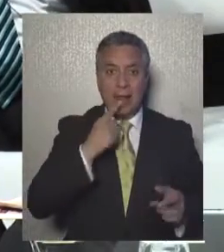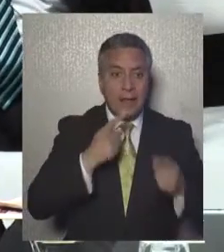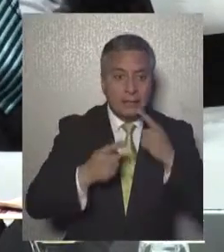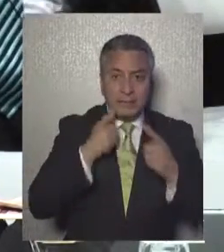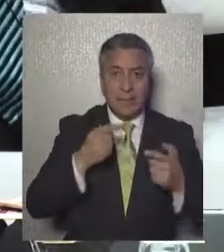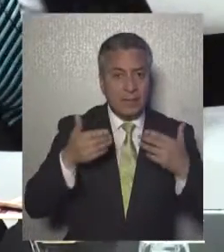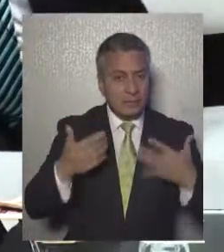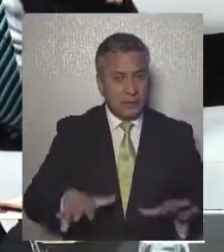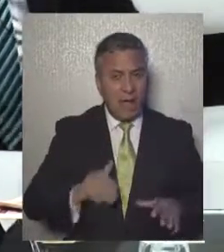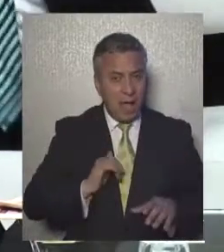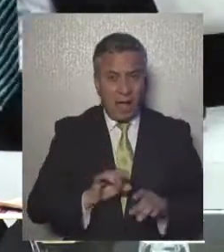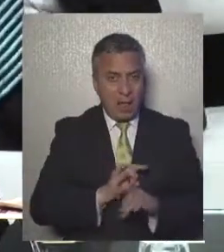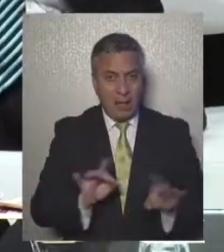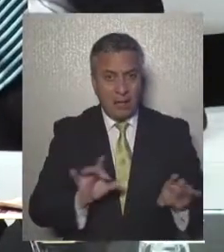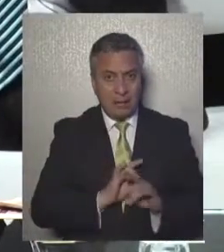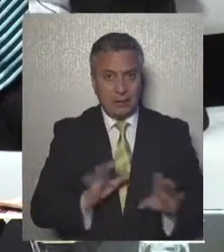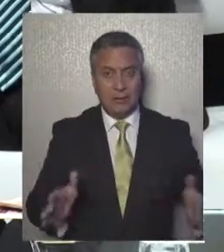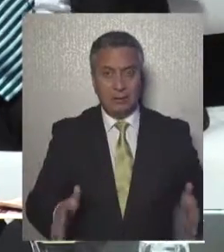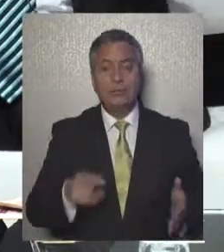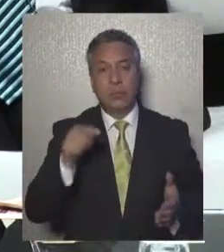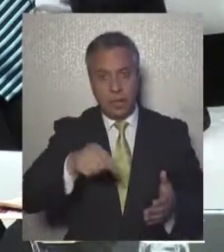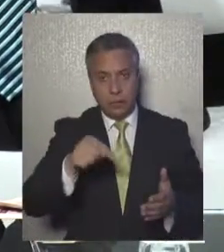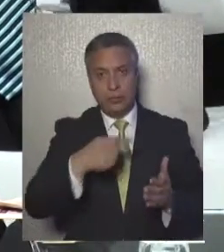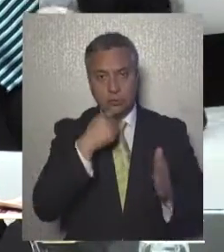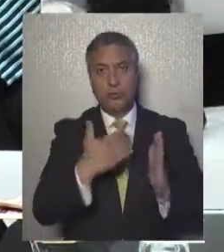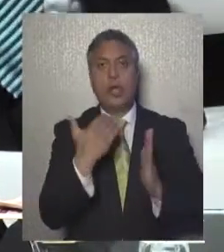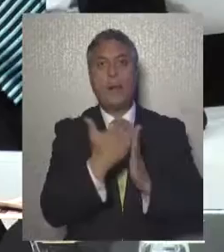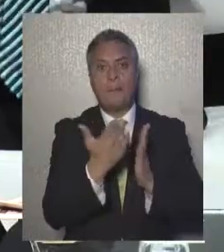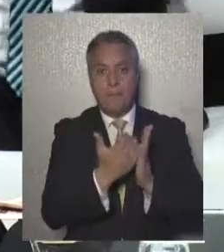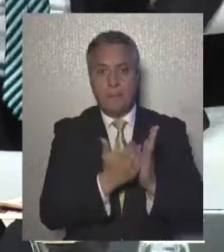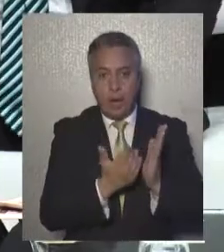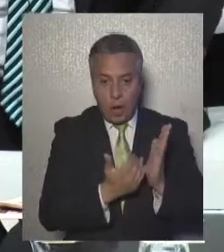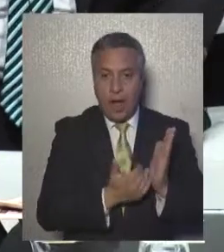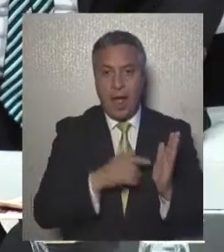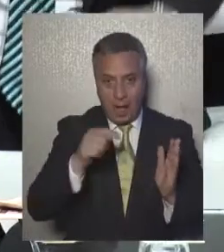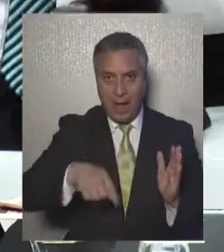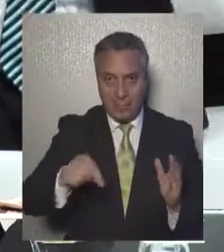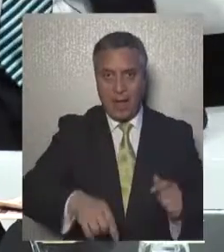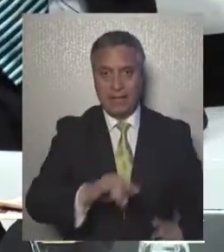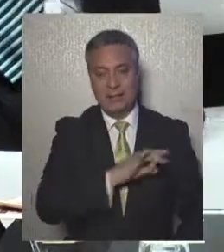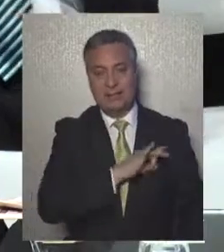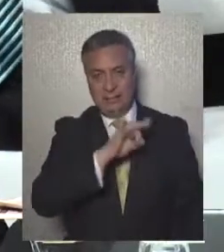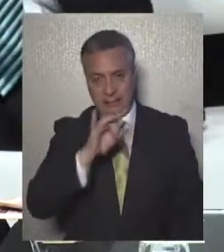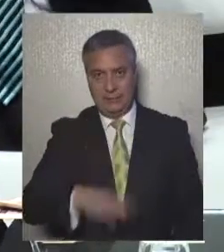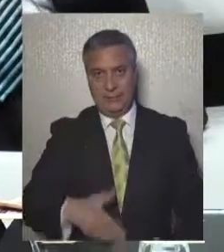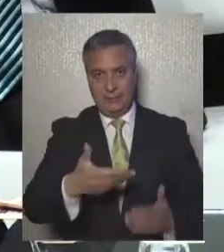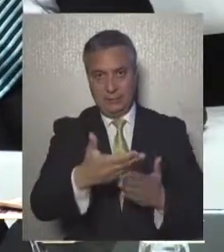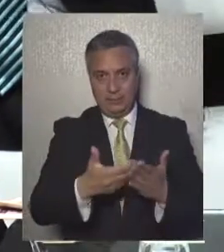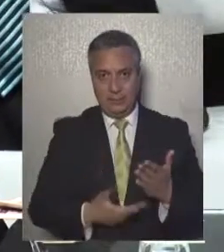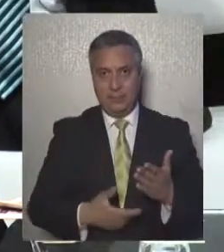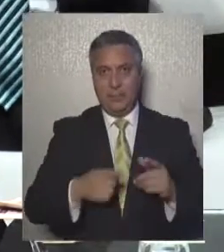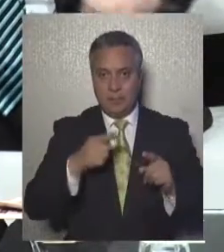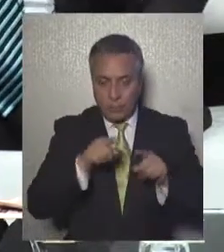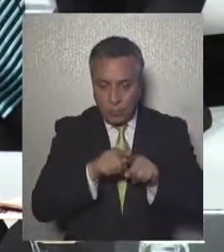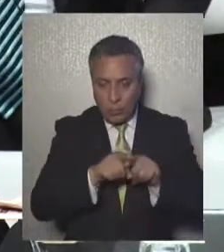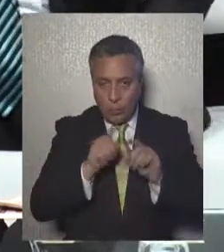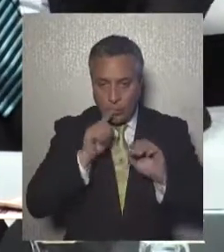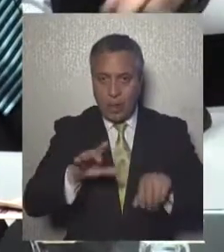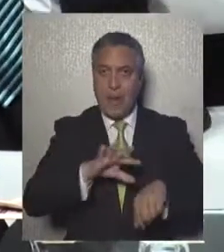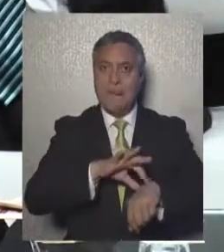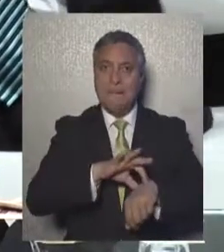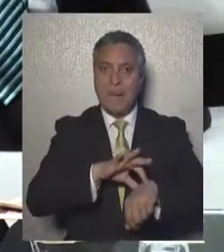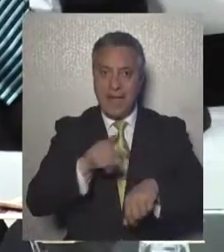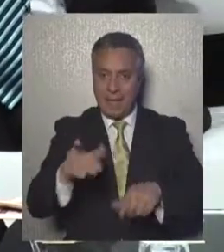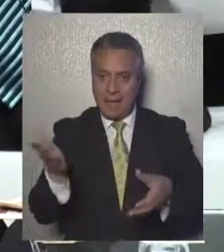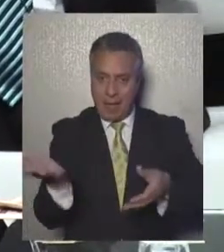tanto, acabamos de lanzar el programa para crear el HIMSS de Chile, es decir, el estándar de interoperabilidad médica